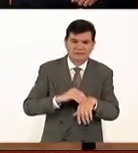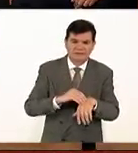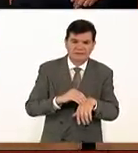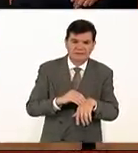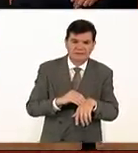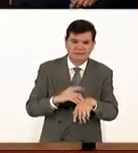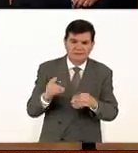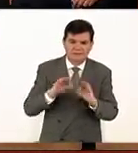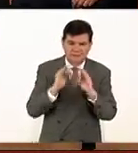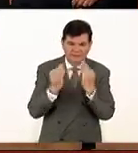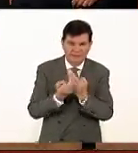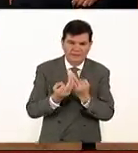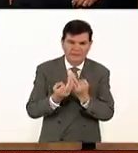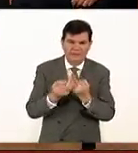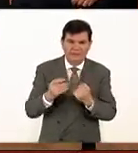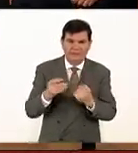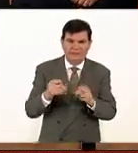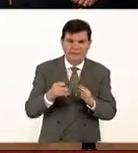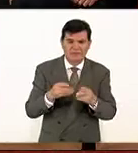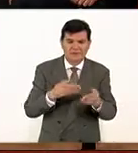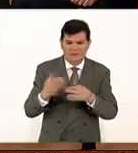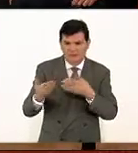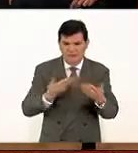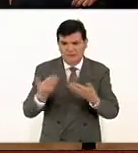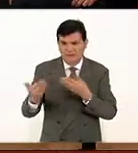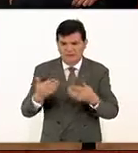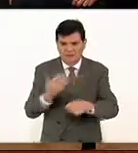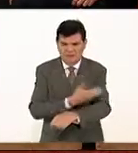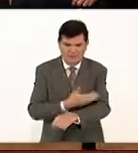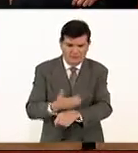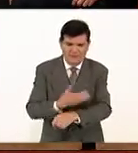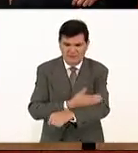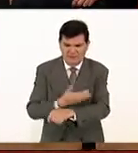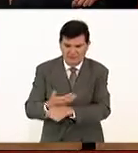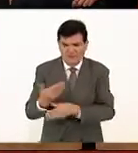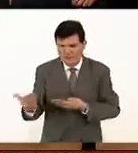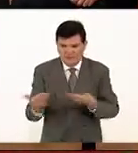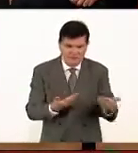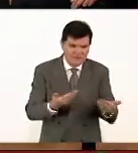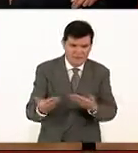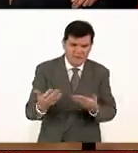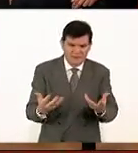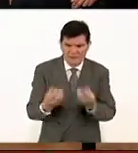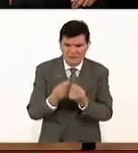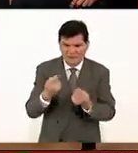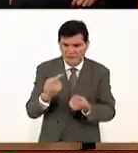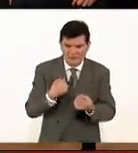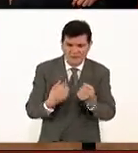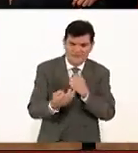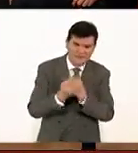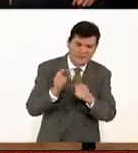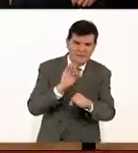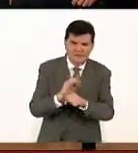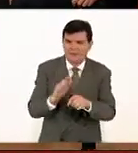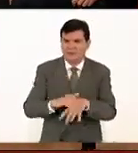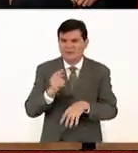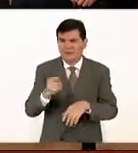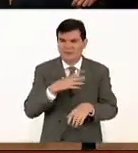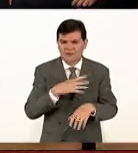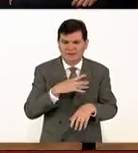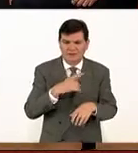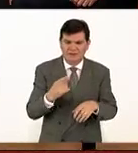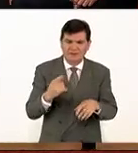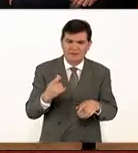un modelo de peer-to-peer, como de colega a colega, y yo te influyo, entonces lo que tú escribes a mí me influye. Aquí todavía tenemos